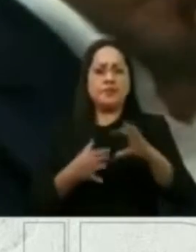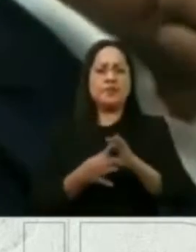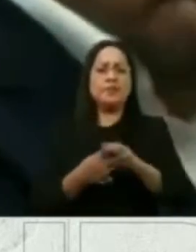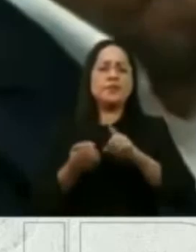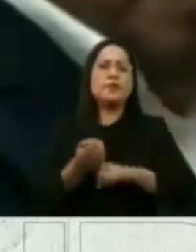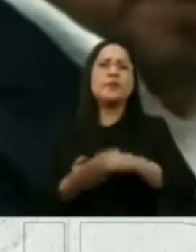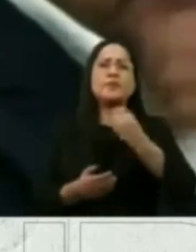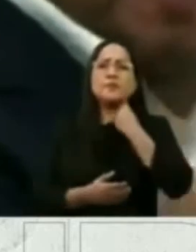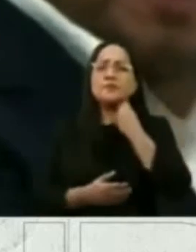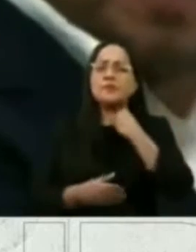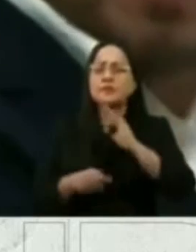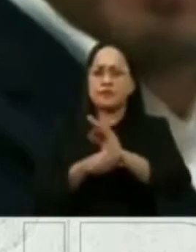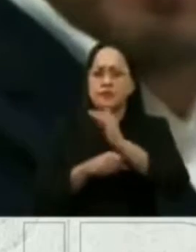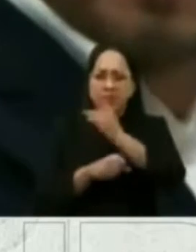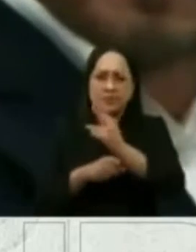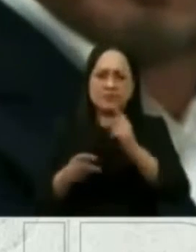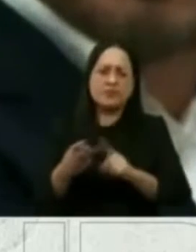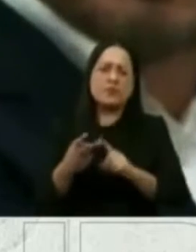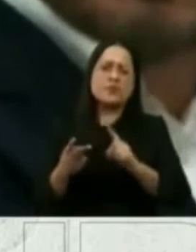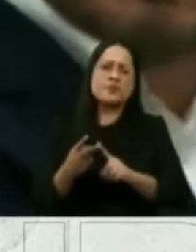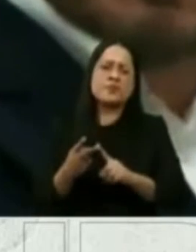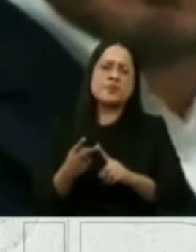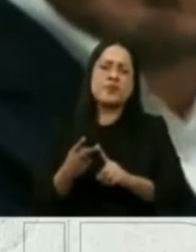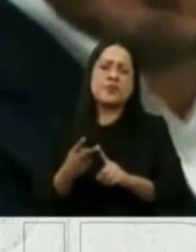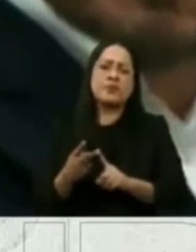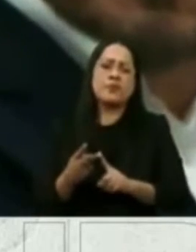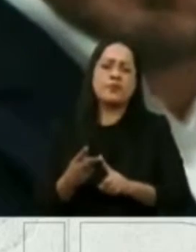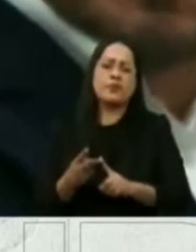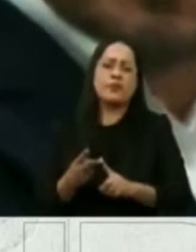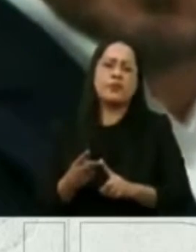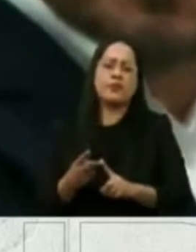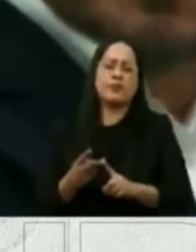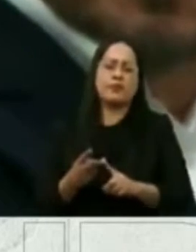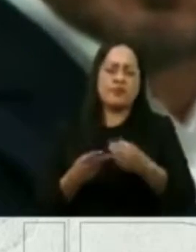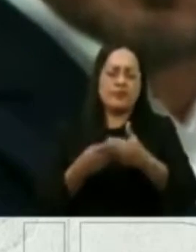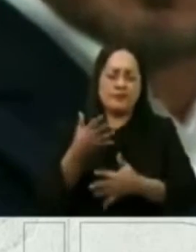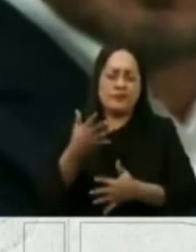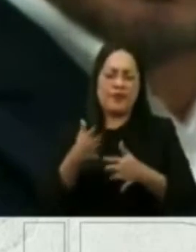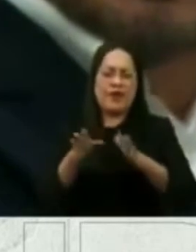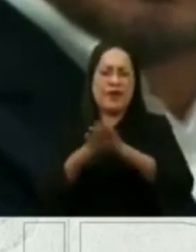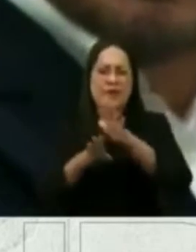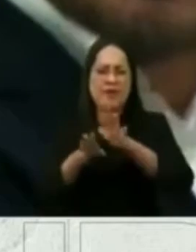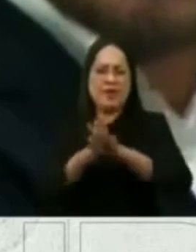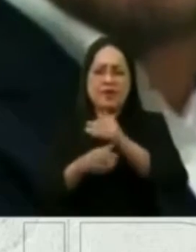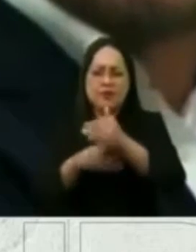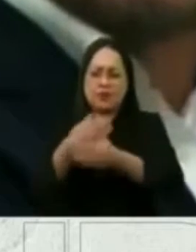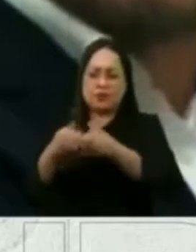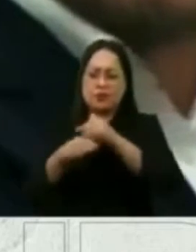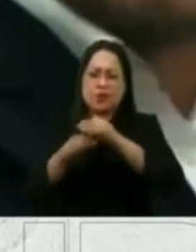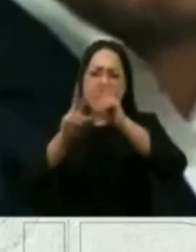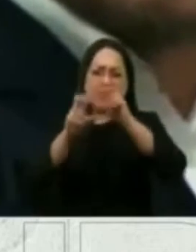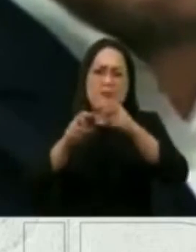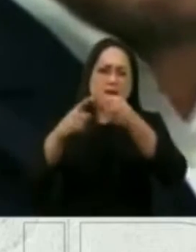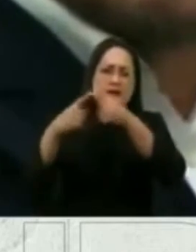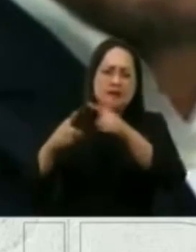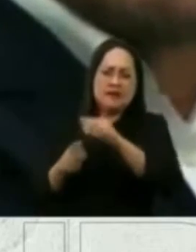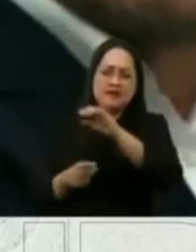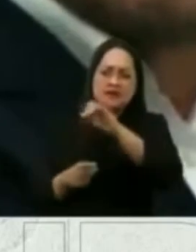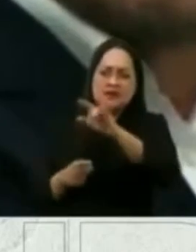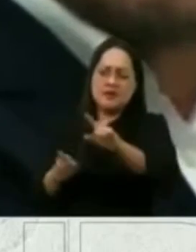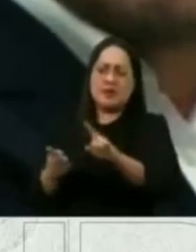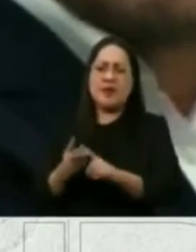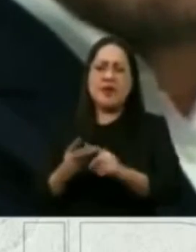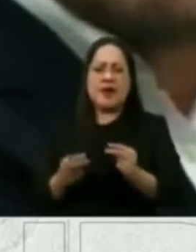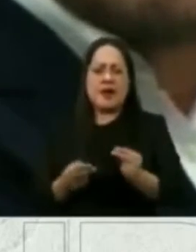la defensoría de oficio, la transformación de todos los procesos en todas las materias, civil, mercantil, familiar,